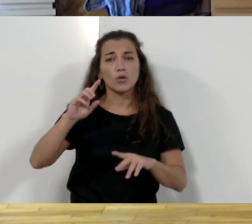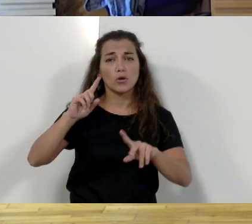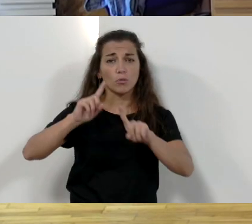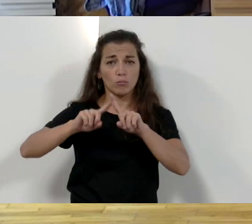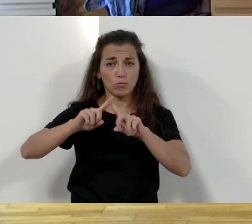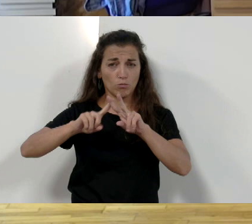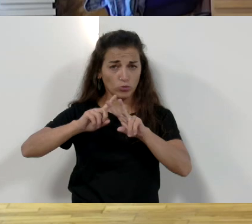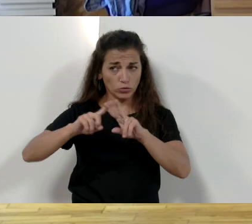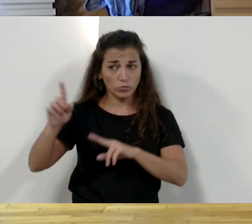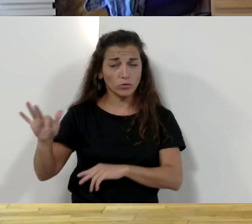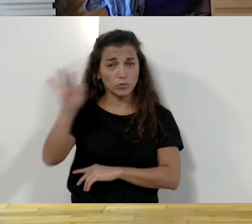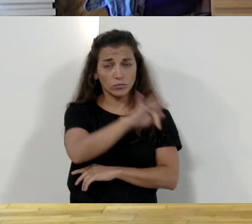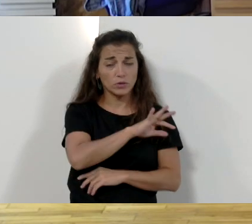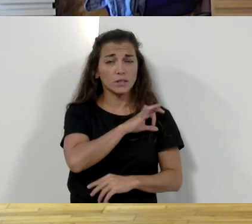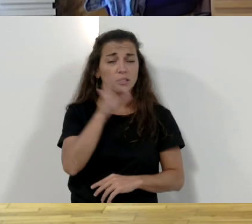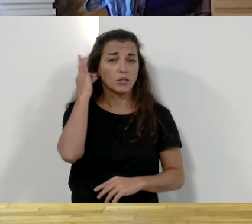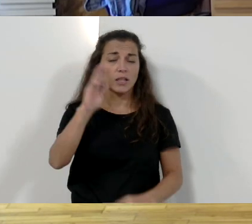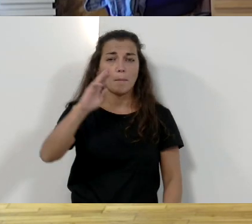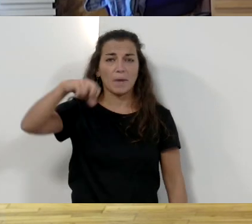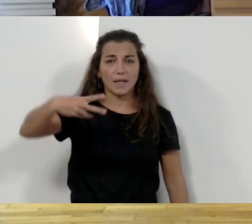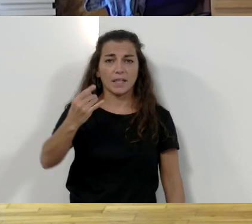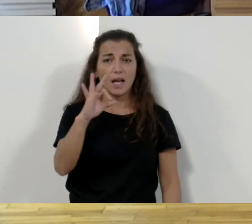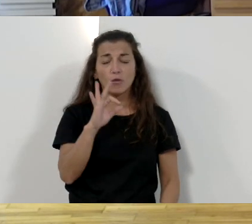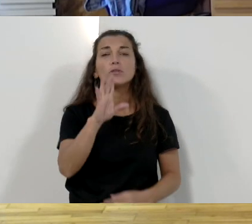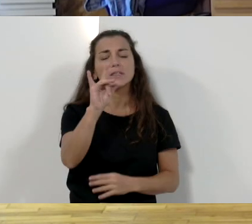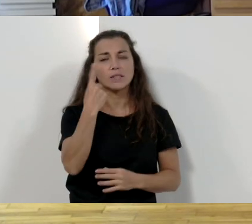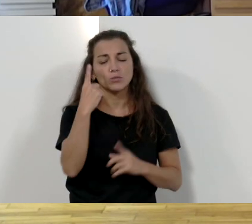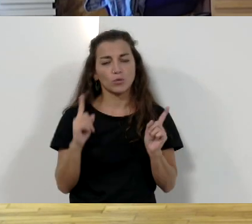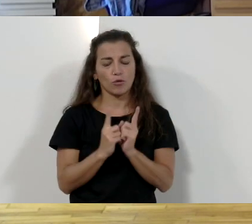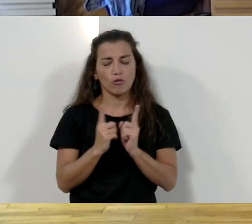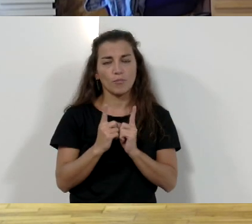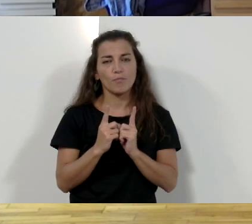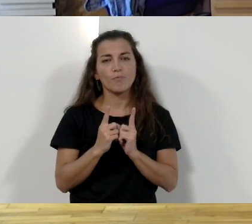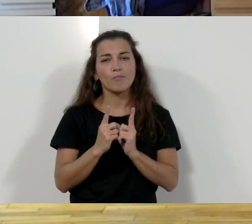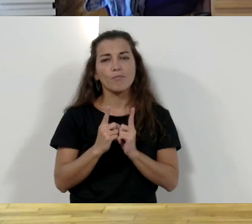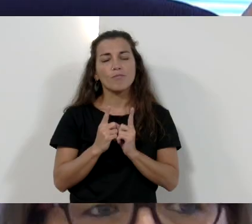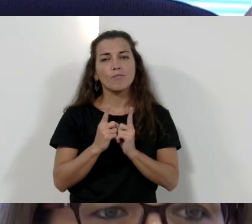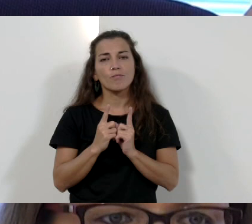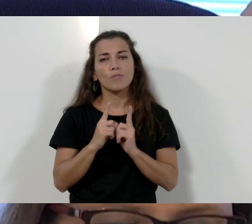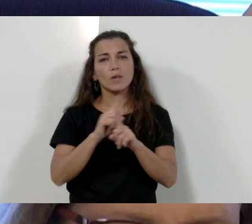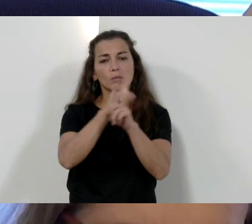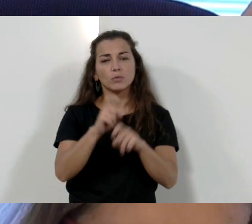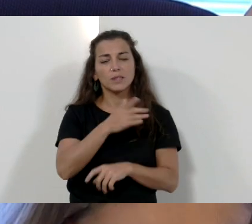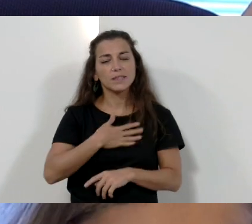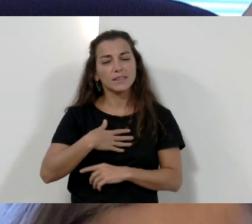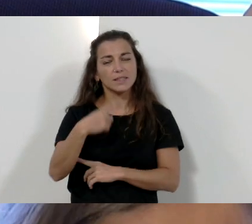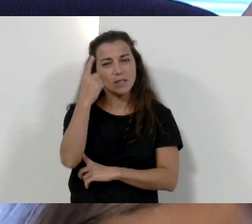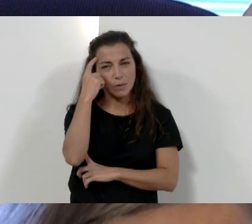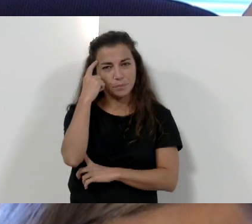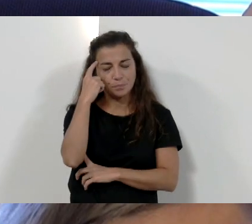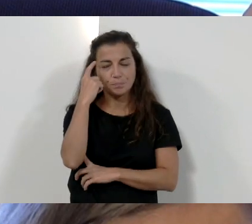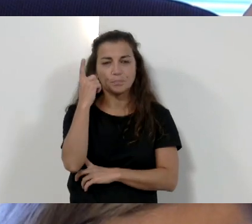Peinado, pues adelante. Sí, una muy, muy breve. Queremos saber si el equipo de gobierno